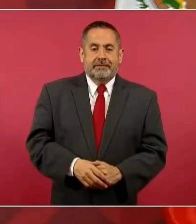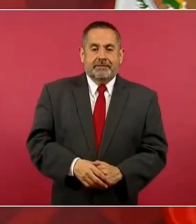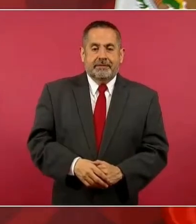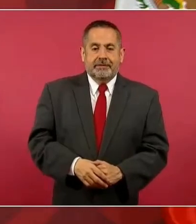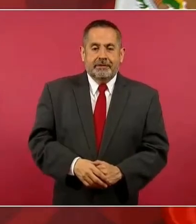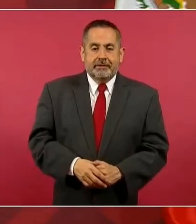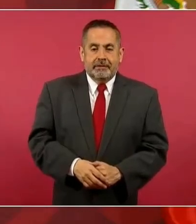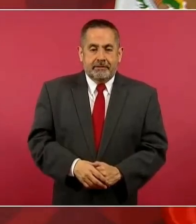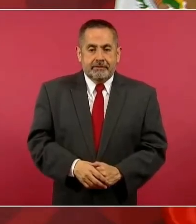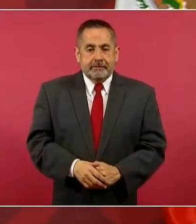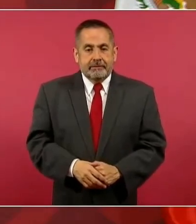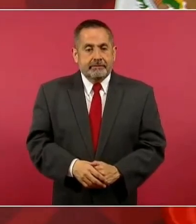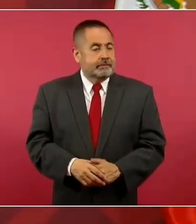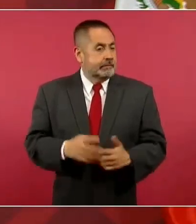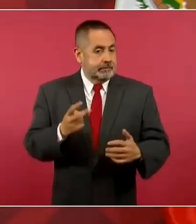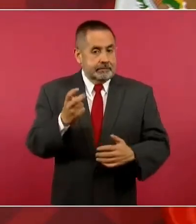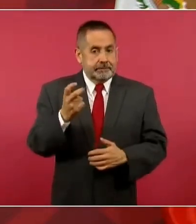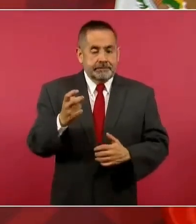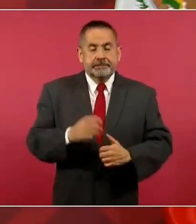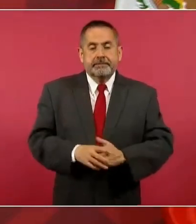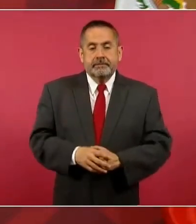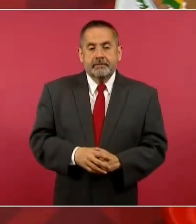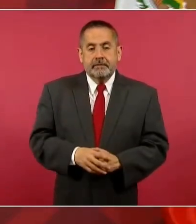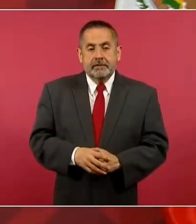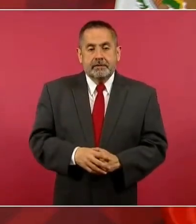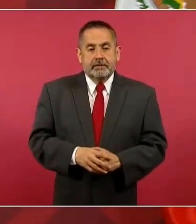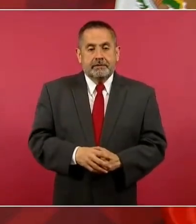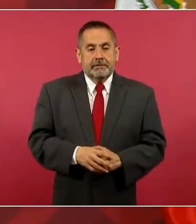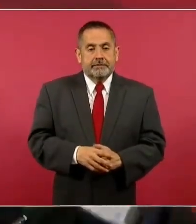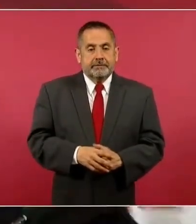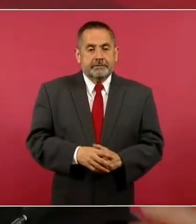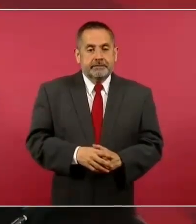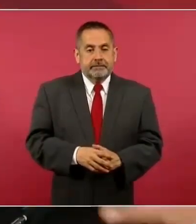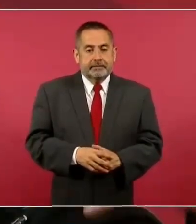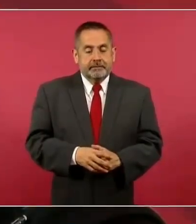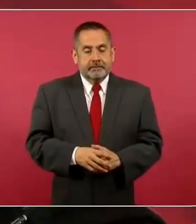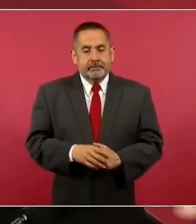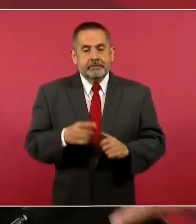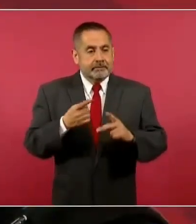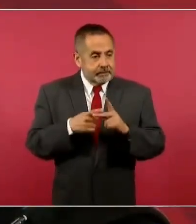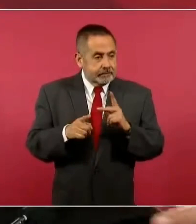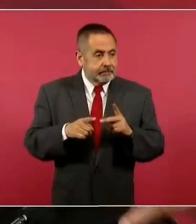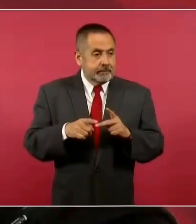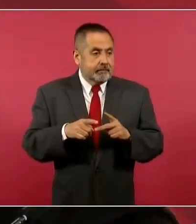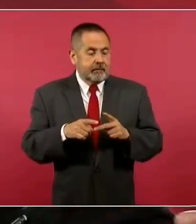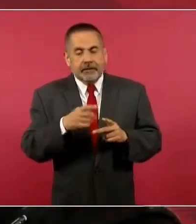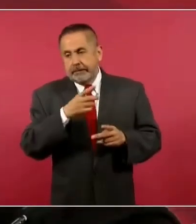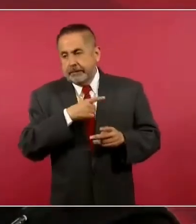Entonces, a partir de ahí, pues se empieza a pagar